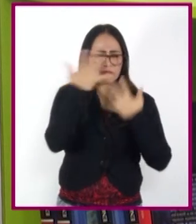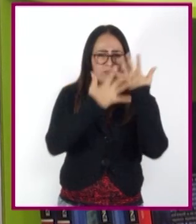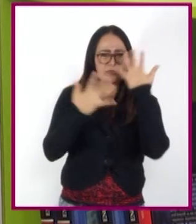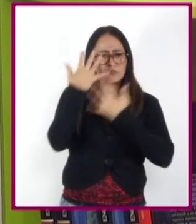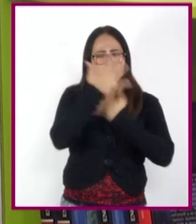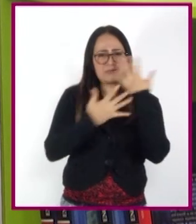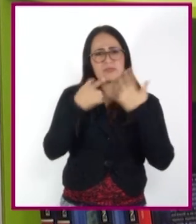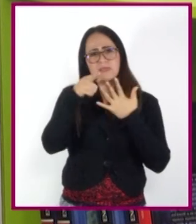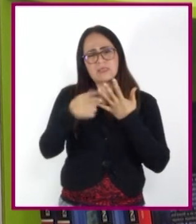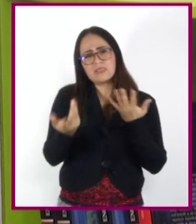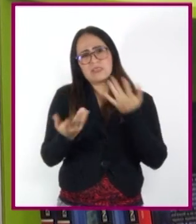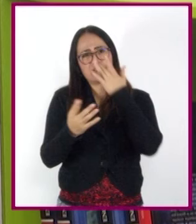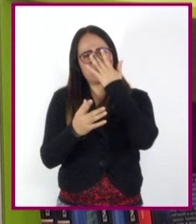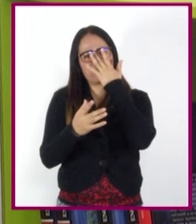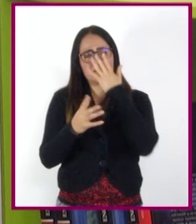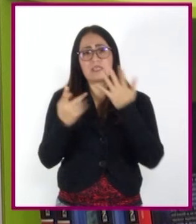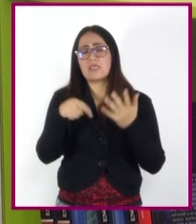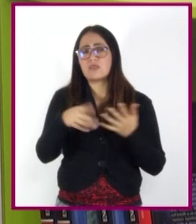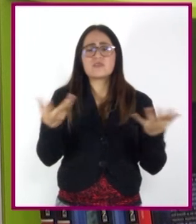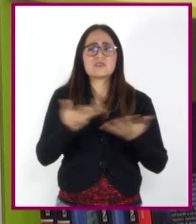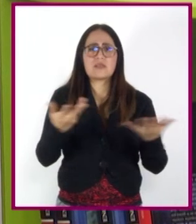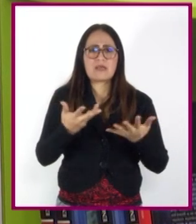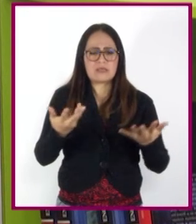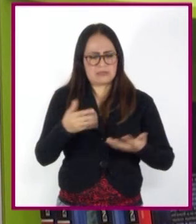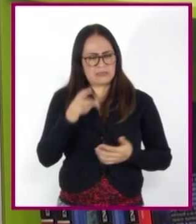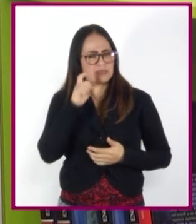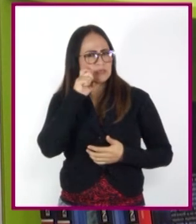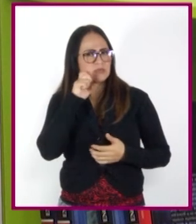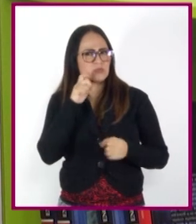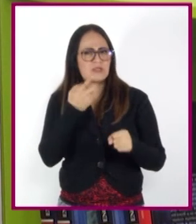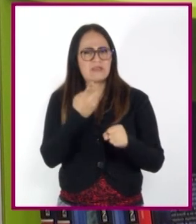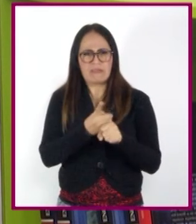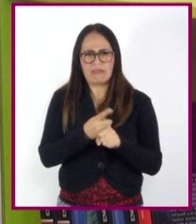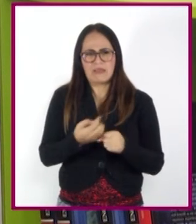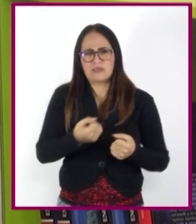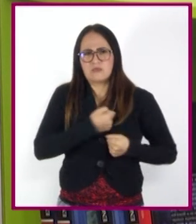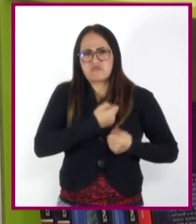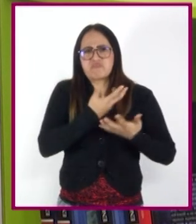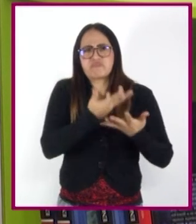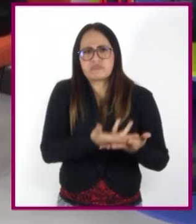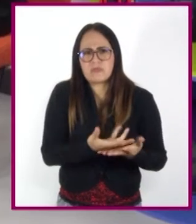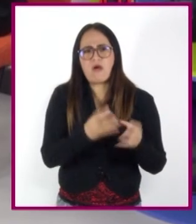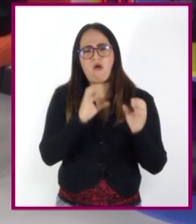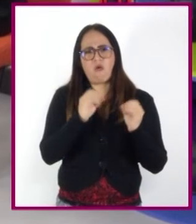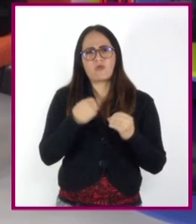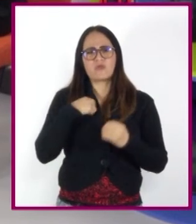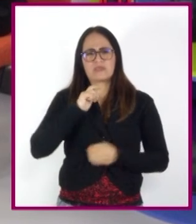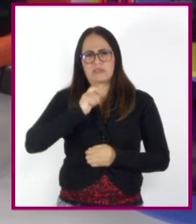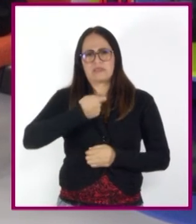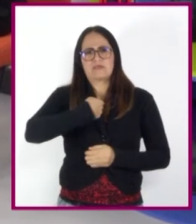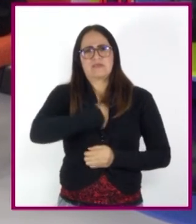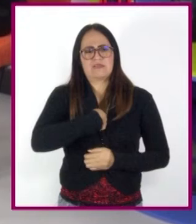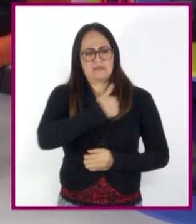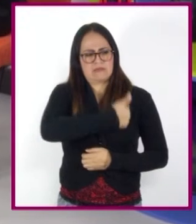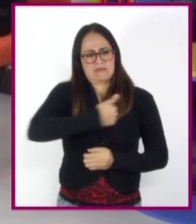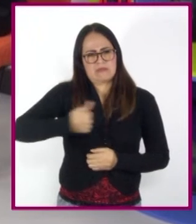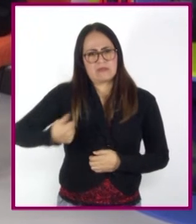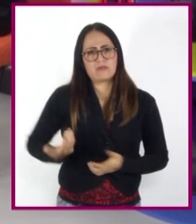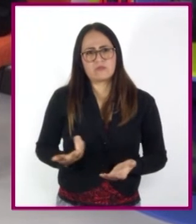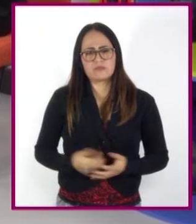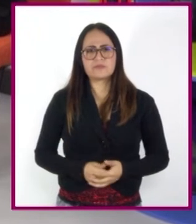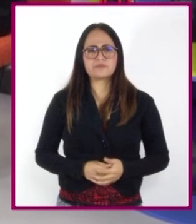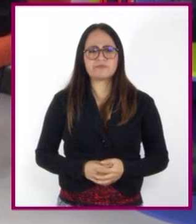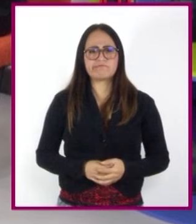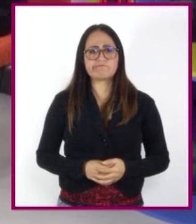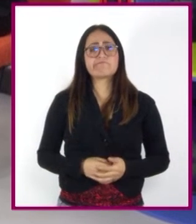tener en relación con el ejercicio y la expresión de su sexualidad y la identidad de género. Nos hemos referido en esta sesión